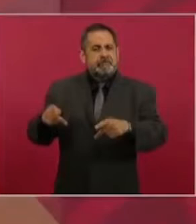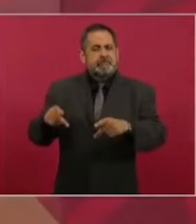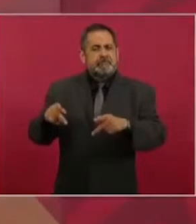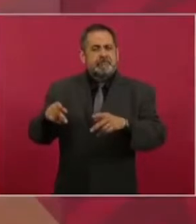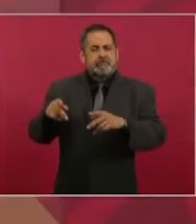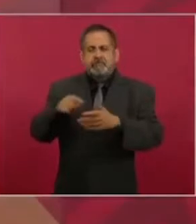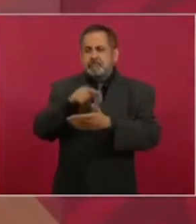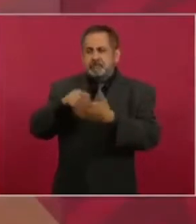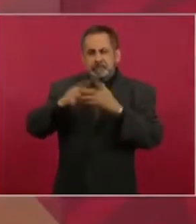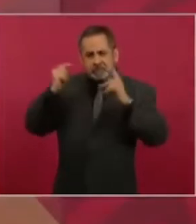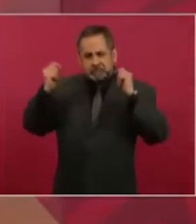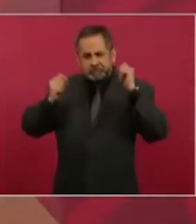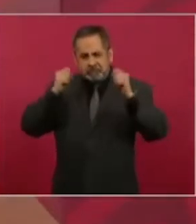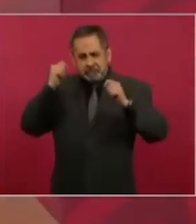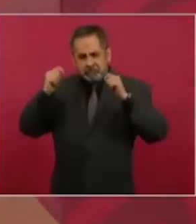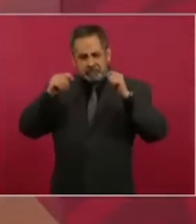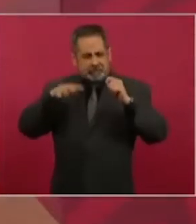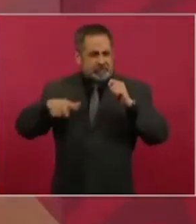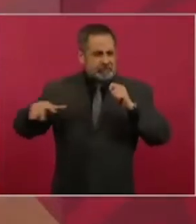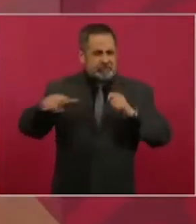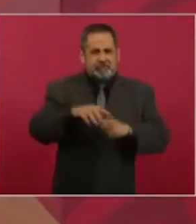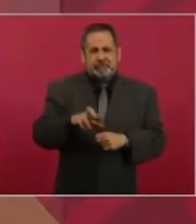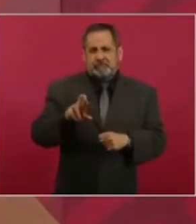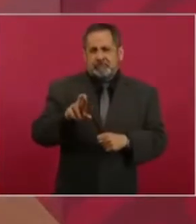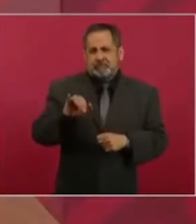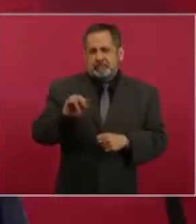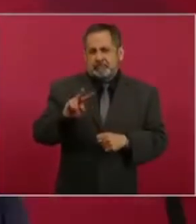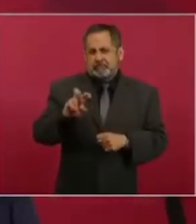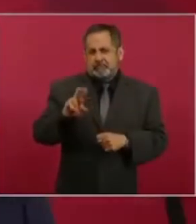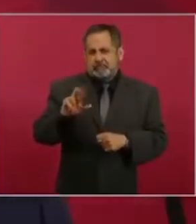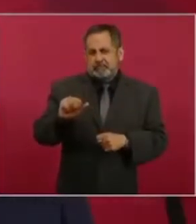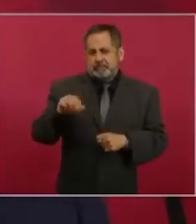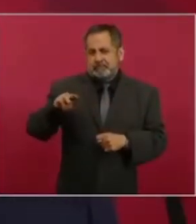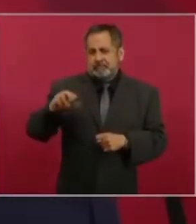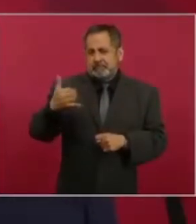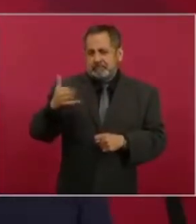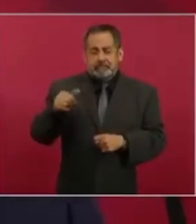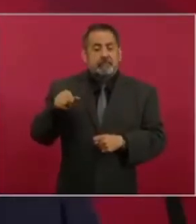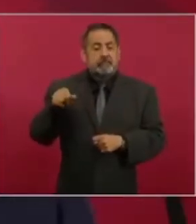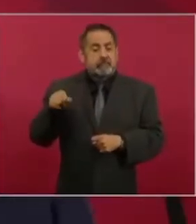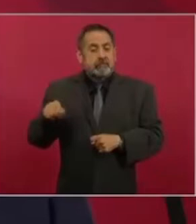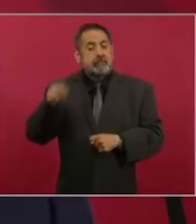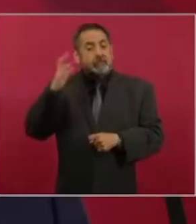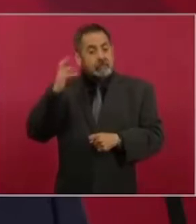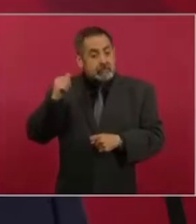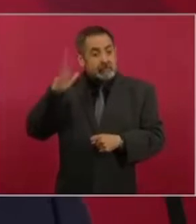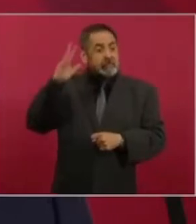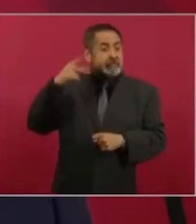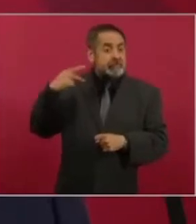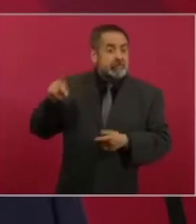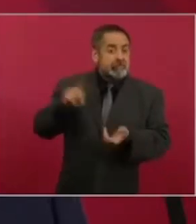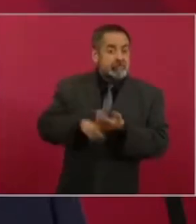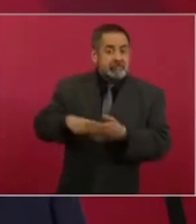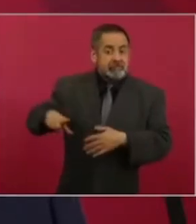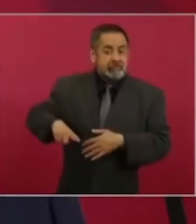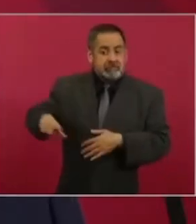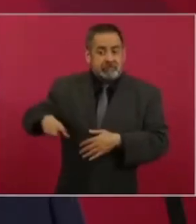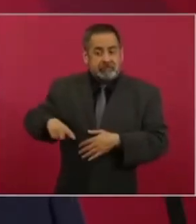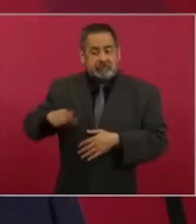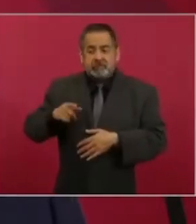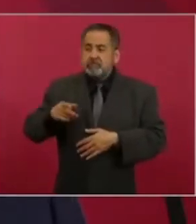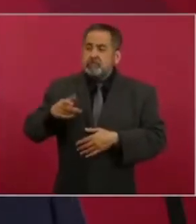turísticos más importantes de la Riviera Maya eran fideicomisos públicos